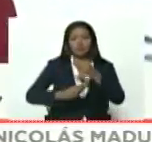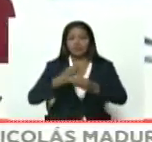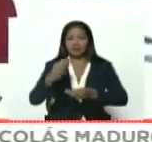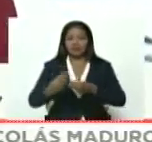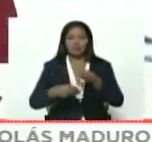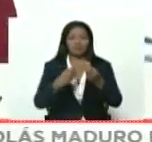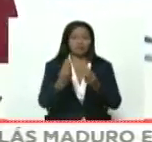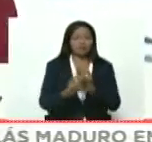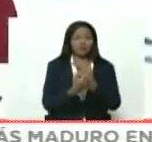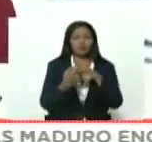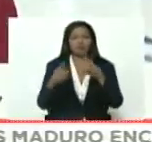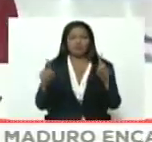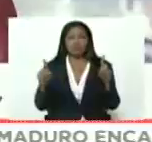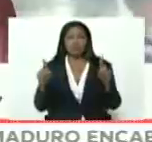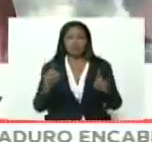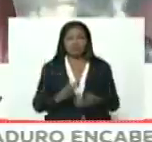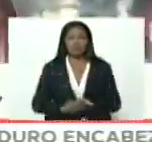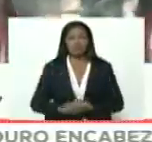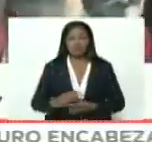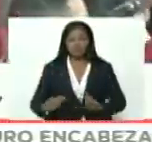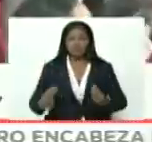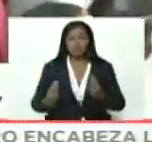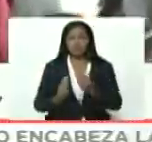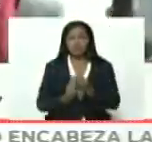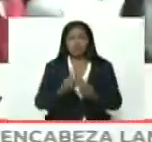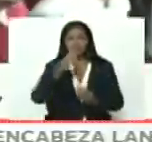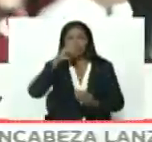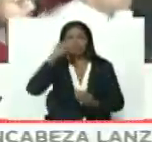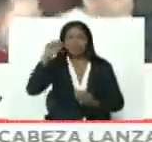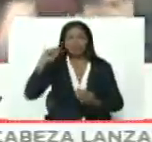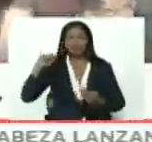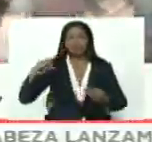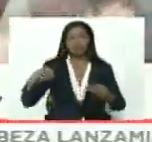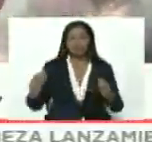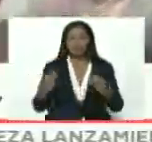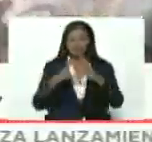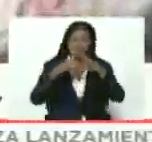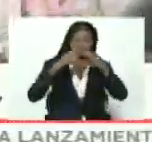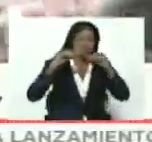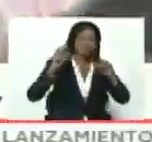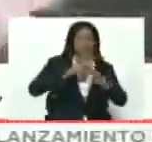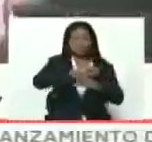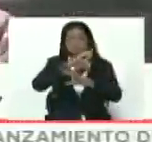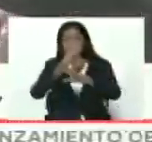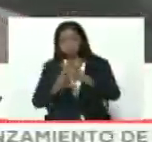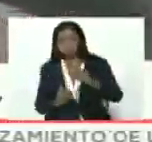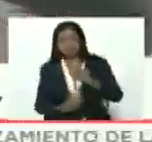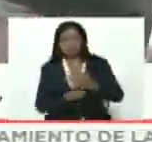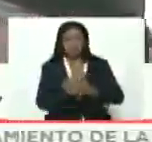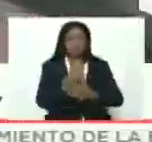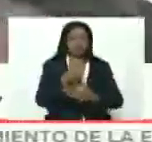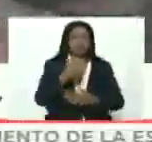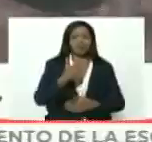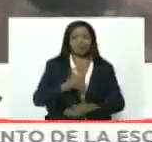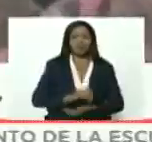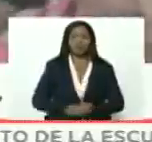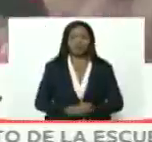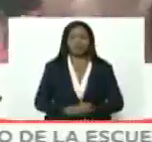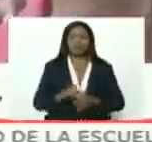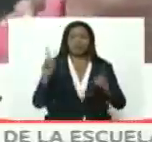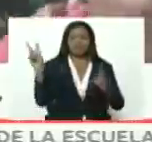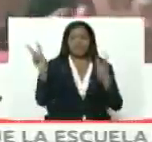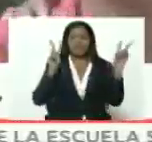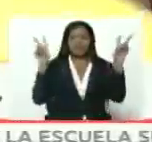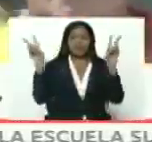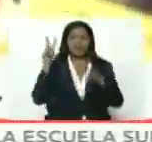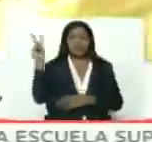futuro hagámoslo diferente, que con Maduro somos más